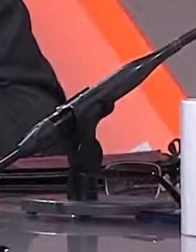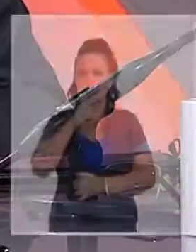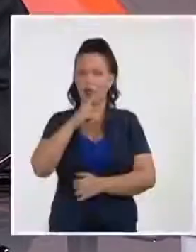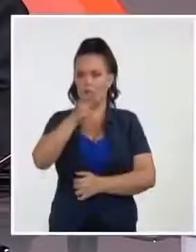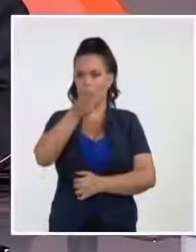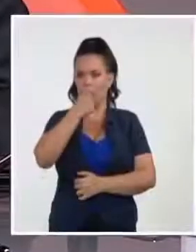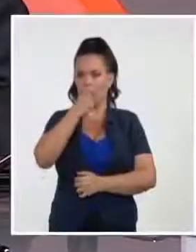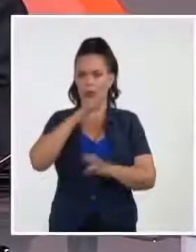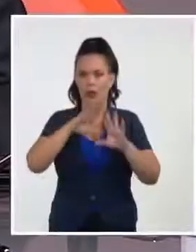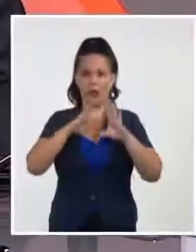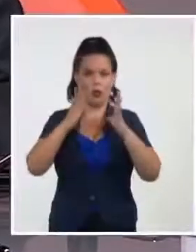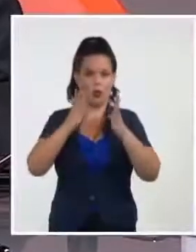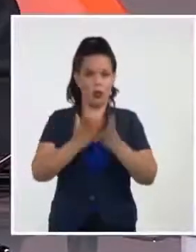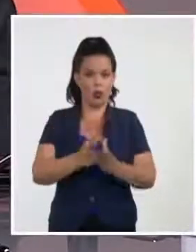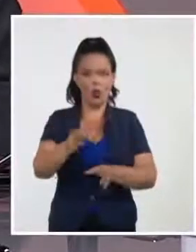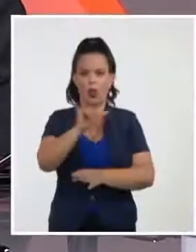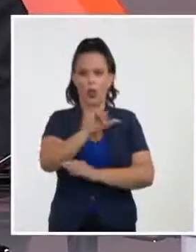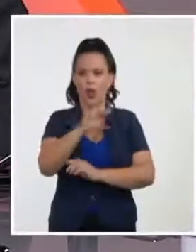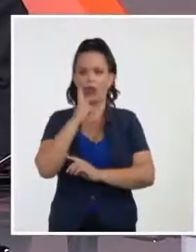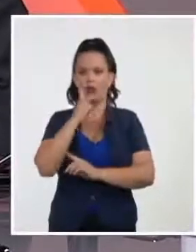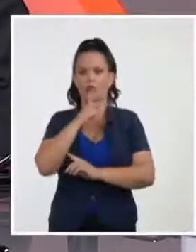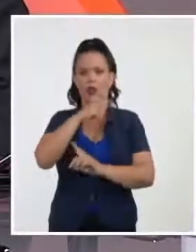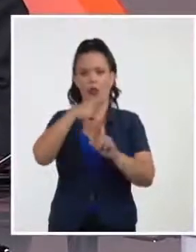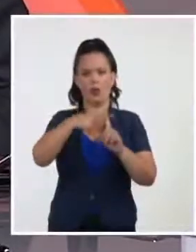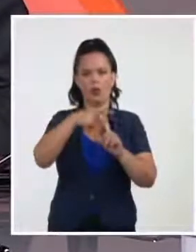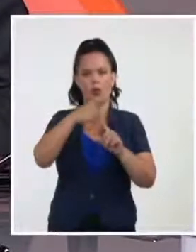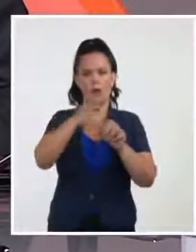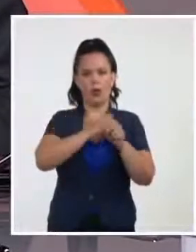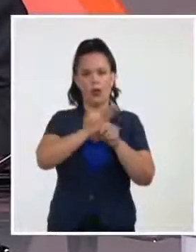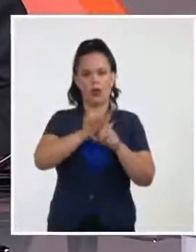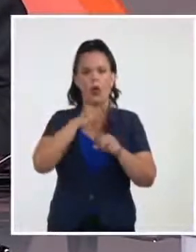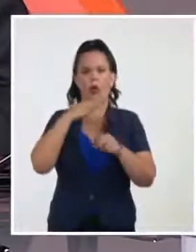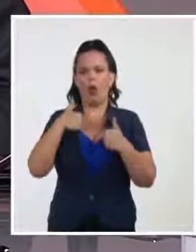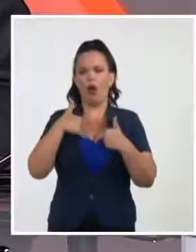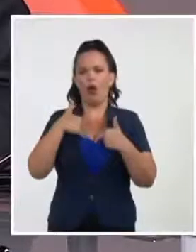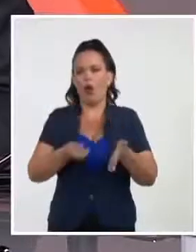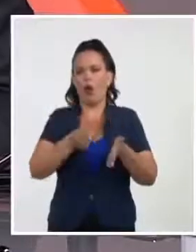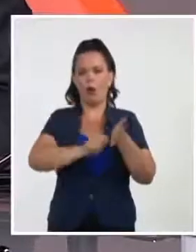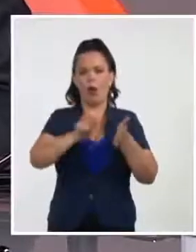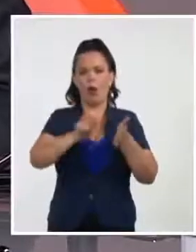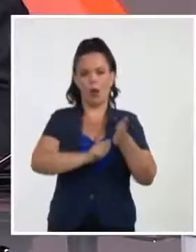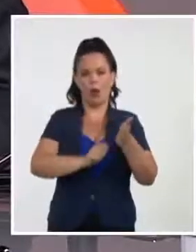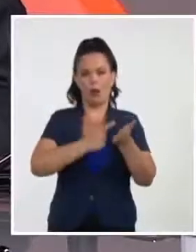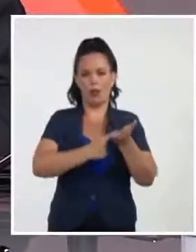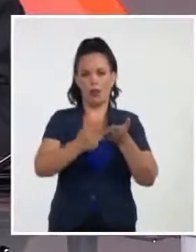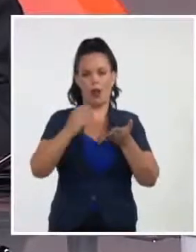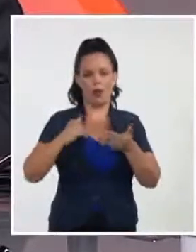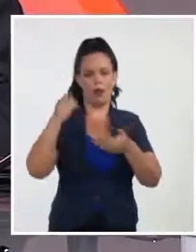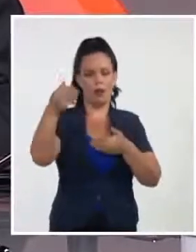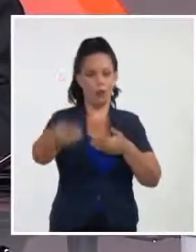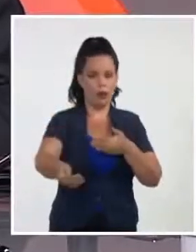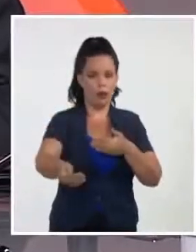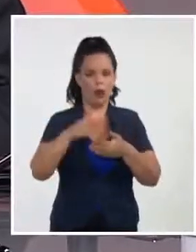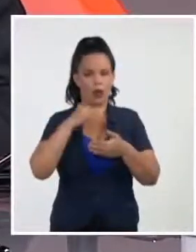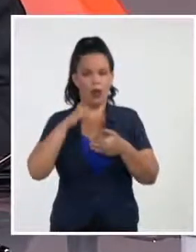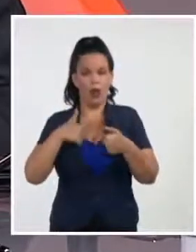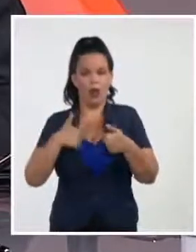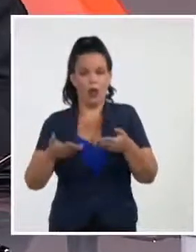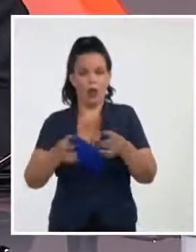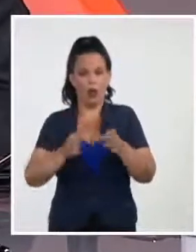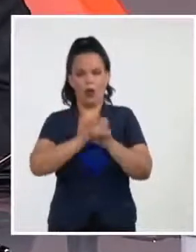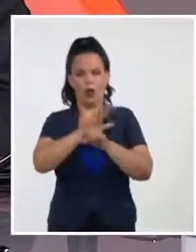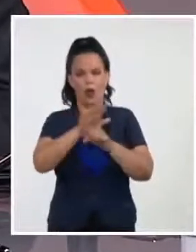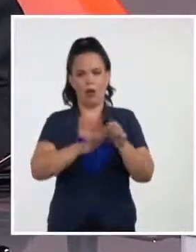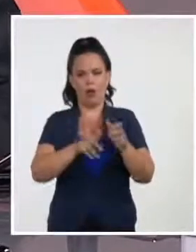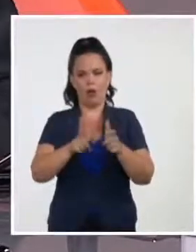son las previsiones hacia las semanas inmediatas de la posibilidad de evolución de la enfermedad, cómo se